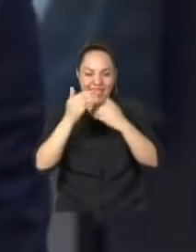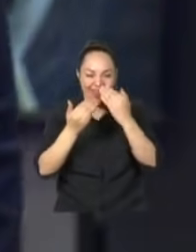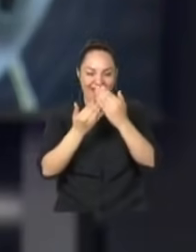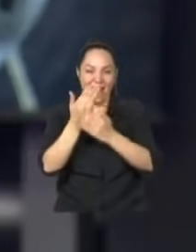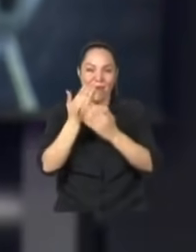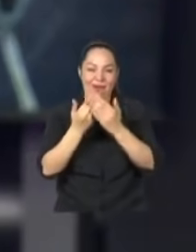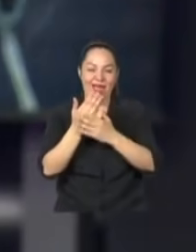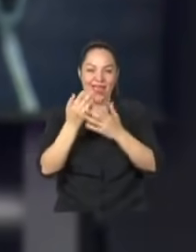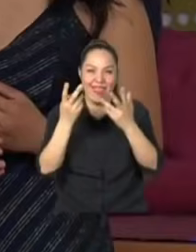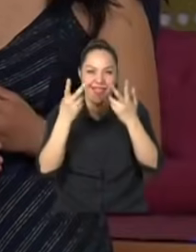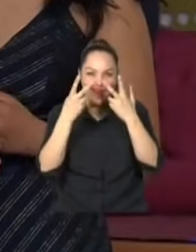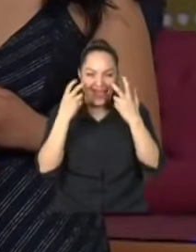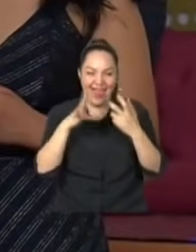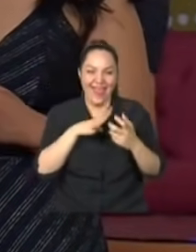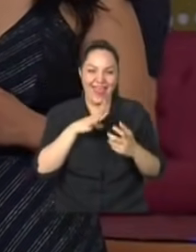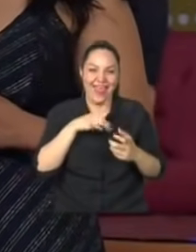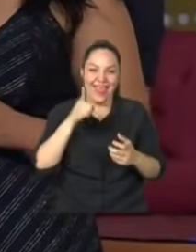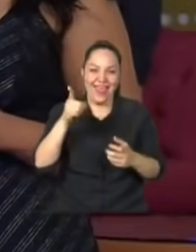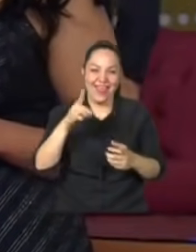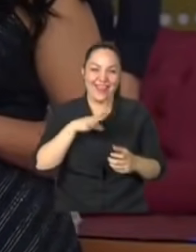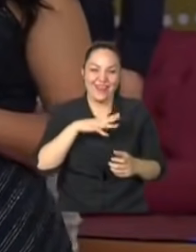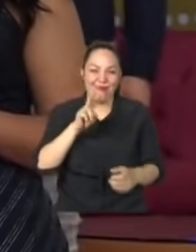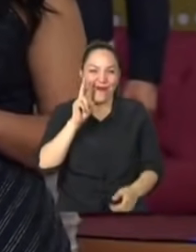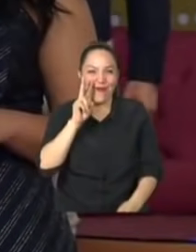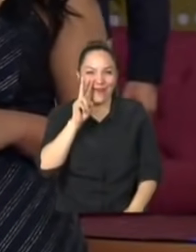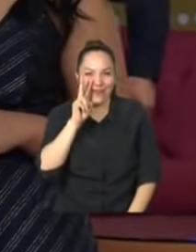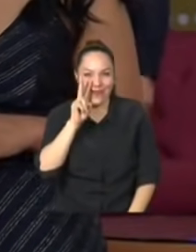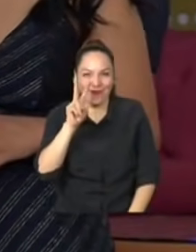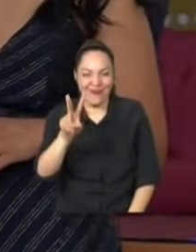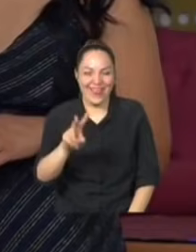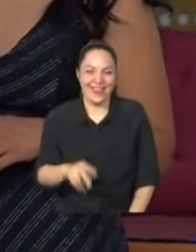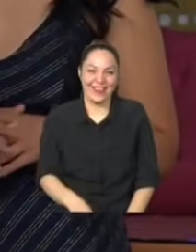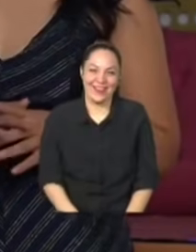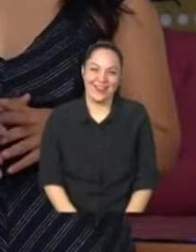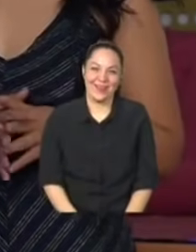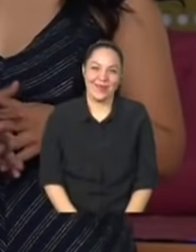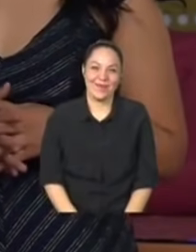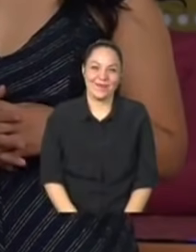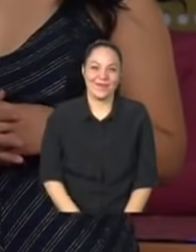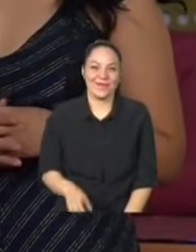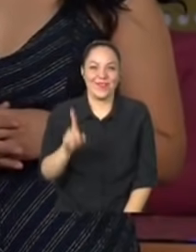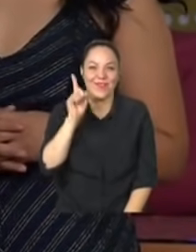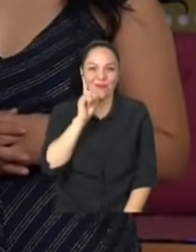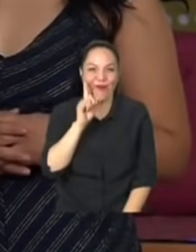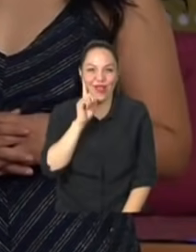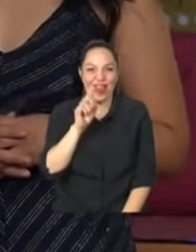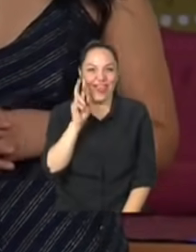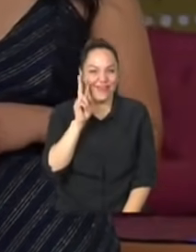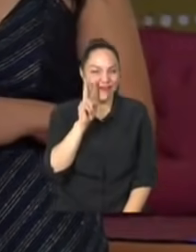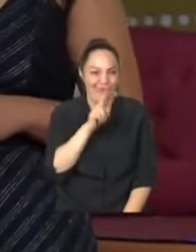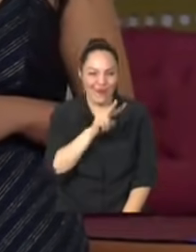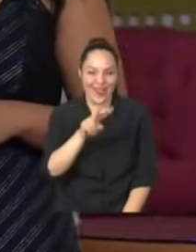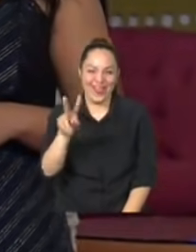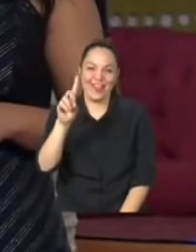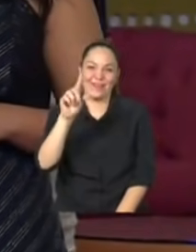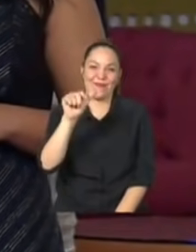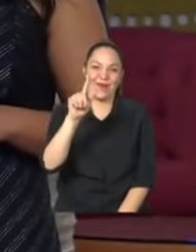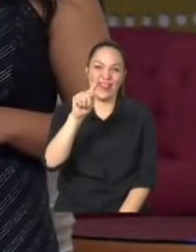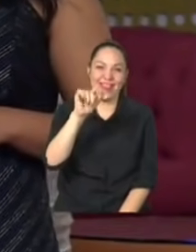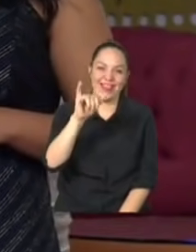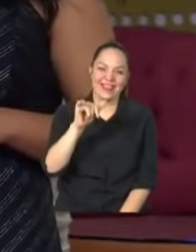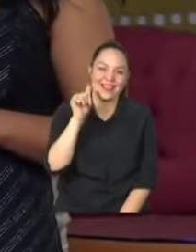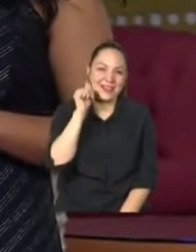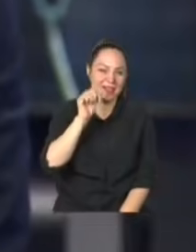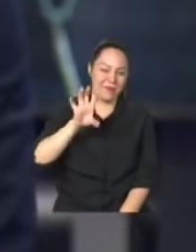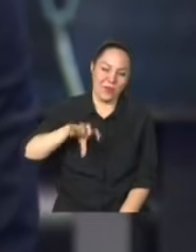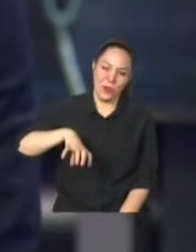madrugada. ¡Hala! Pues bueno, por el programa, por las mujeres, sobre todo por Tatsi, se hace cualquier